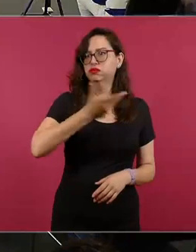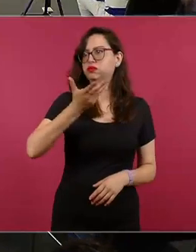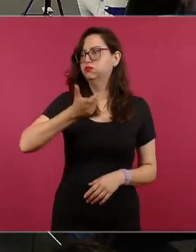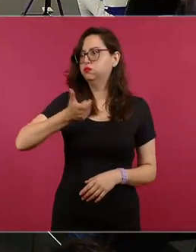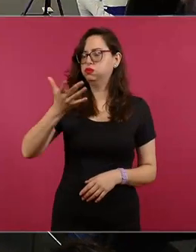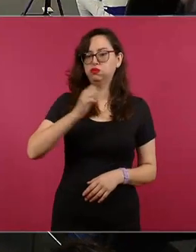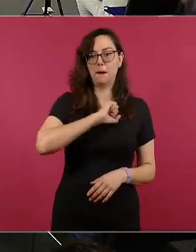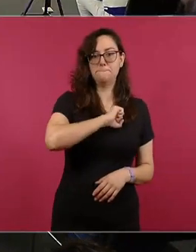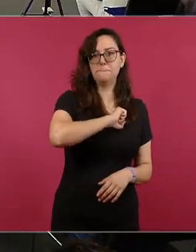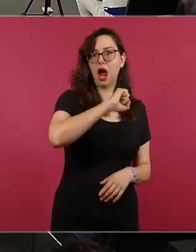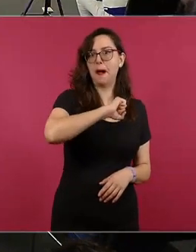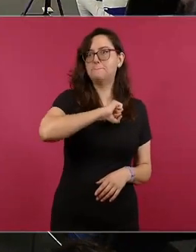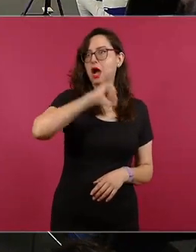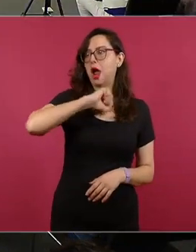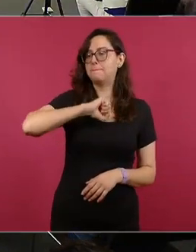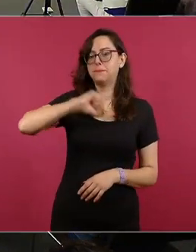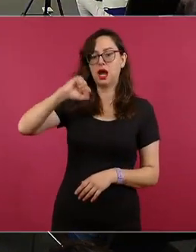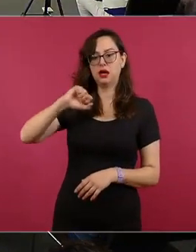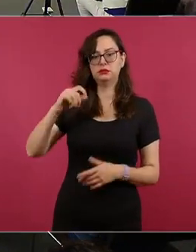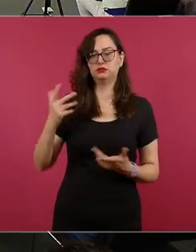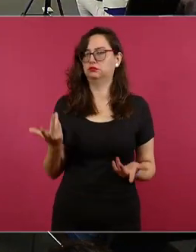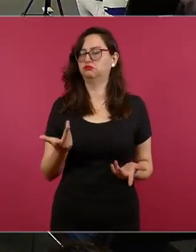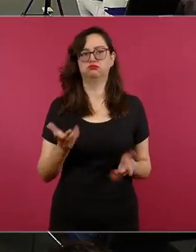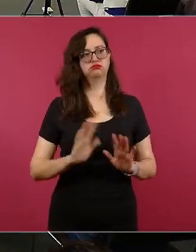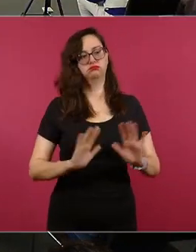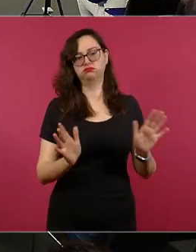y aquí está el resultado.